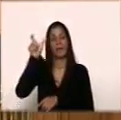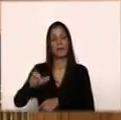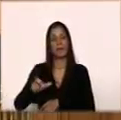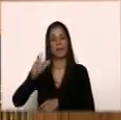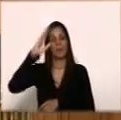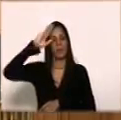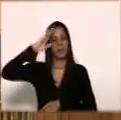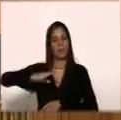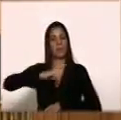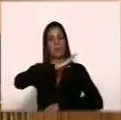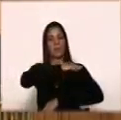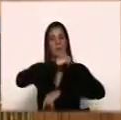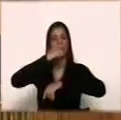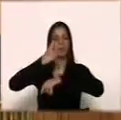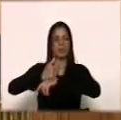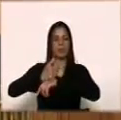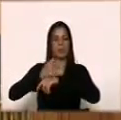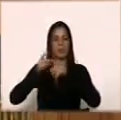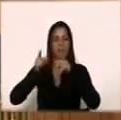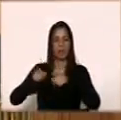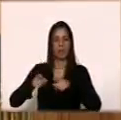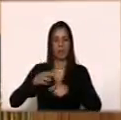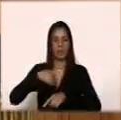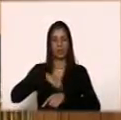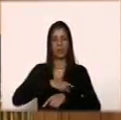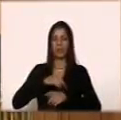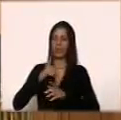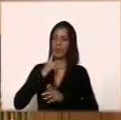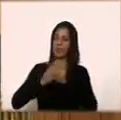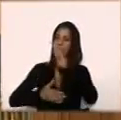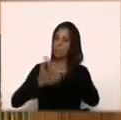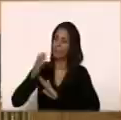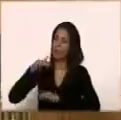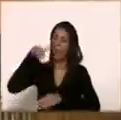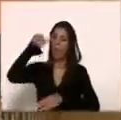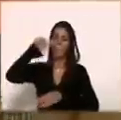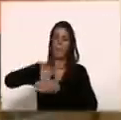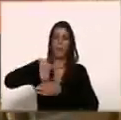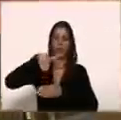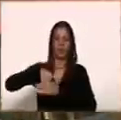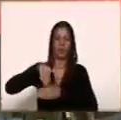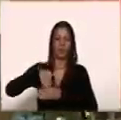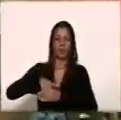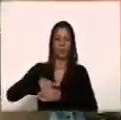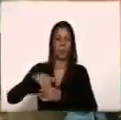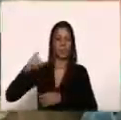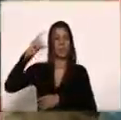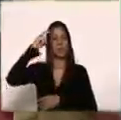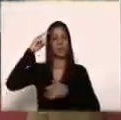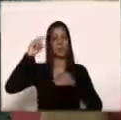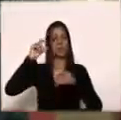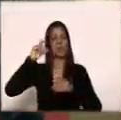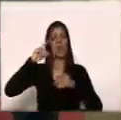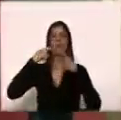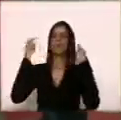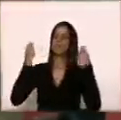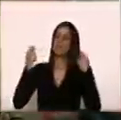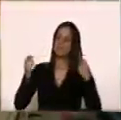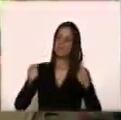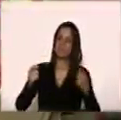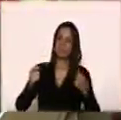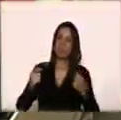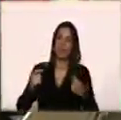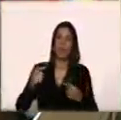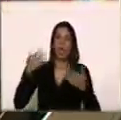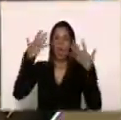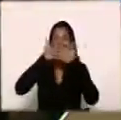jefe, Nicolás Maduro Moros, por el que saldremos a votar cuando el CNE fije la fecha. ¡Que nadie le quede